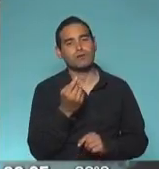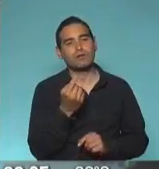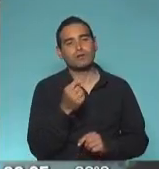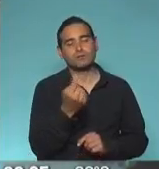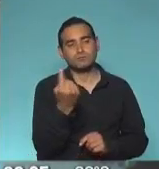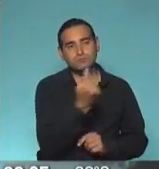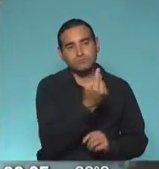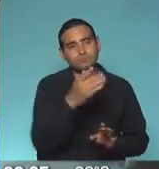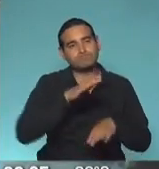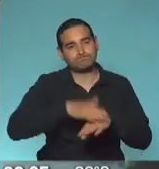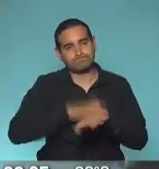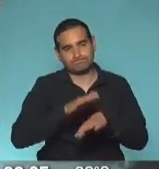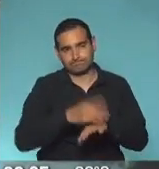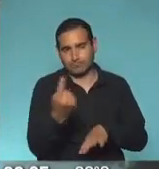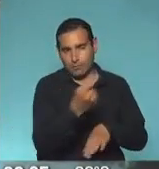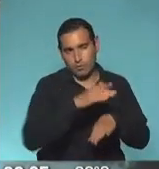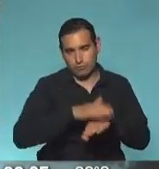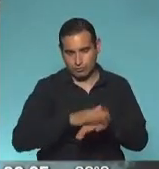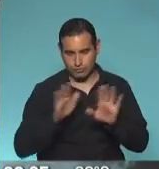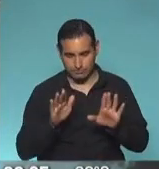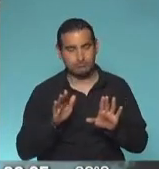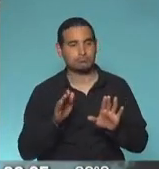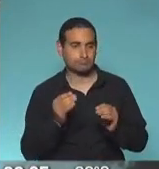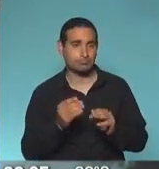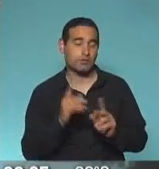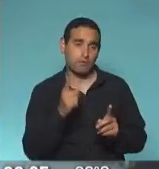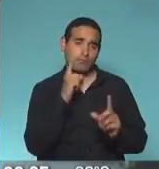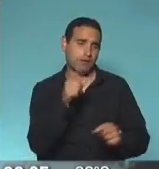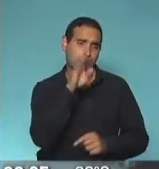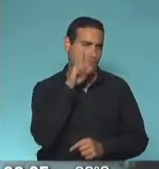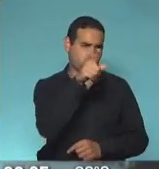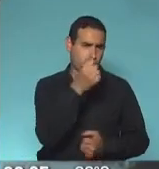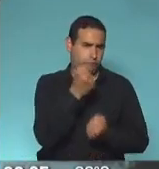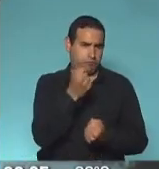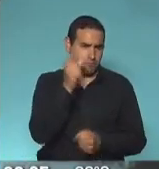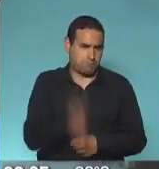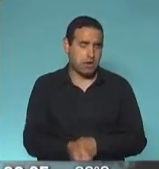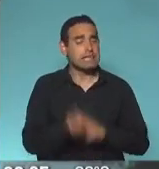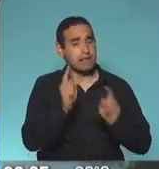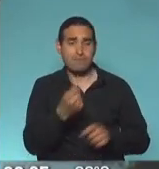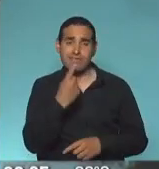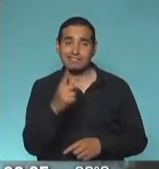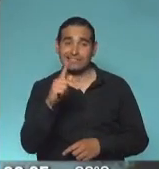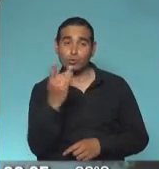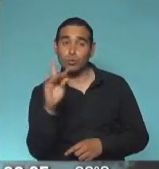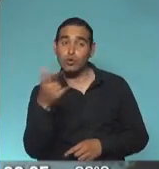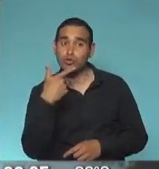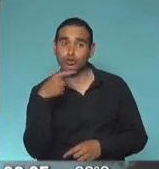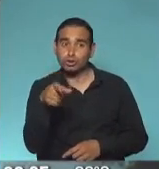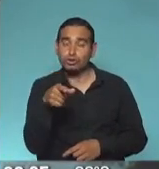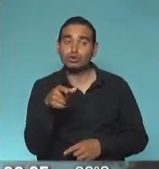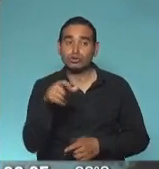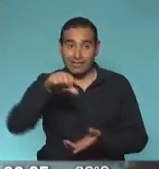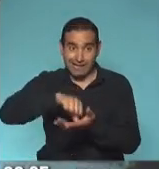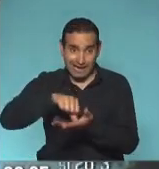y su culpa y su elogio. Como también criticamos a Estados Unidos muy fuerte, también tenemos que decir que los kurdos en Irak solo existen